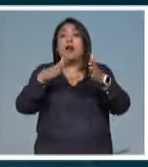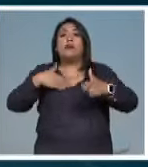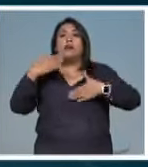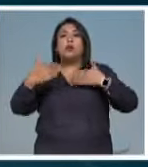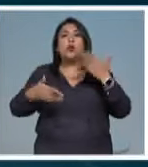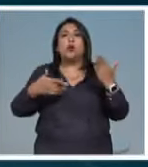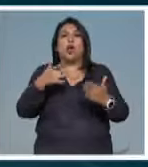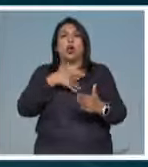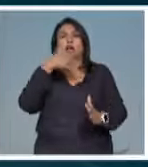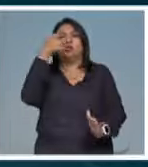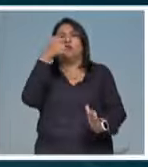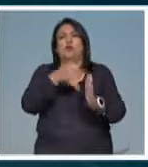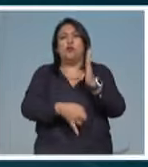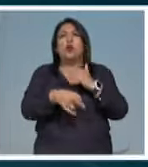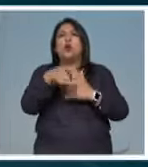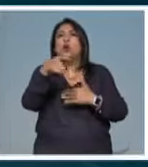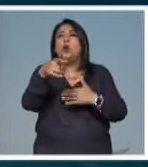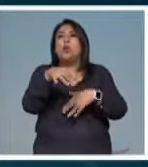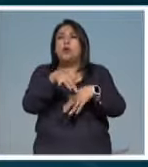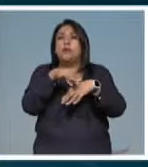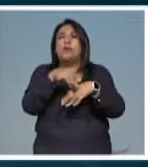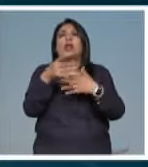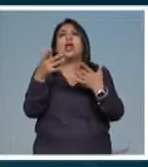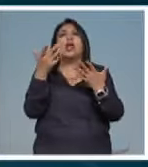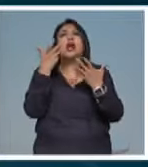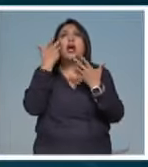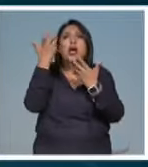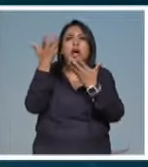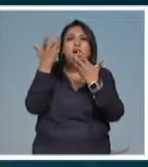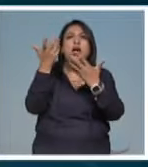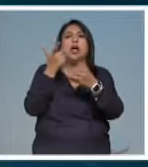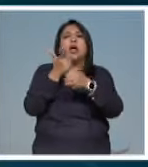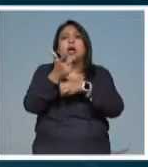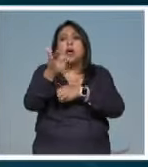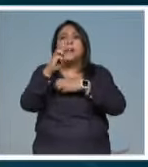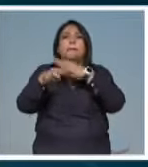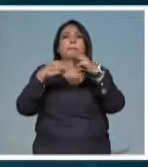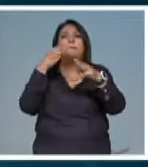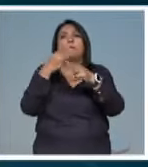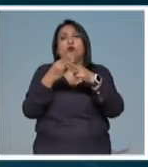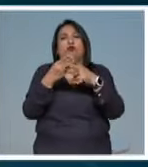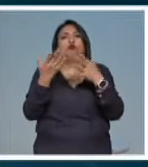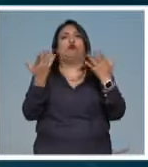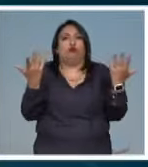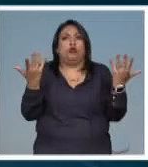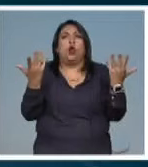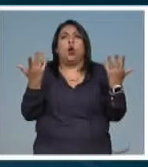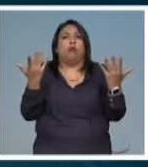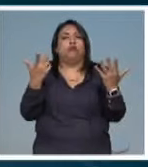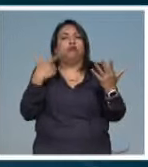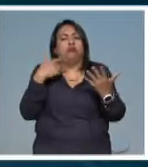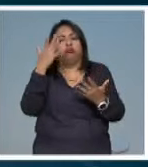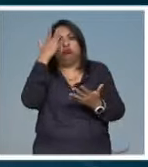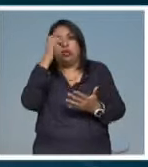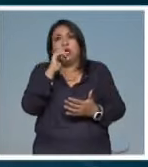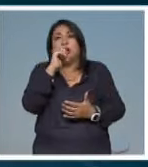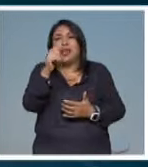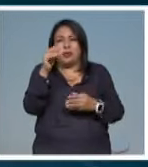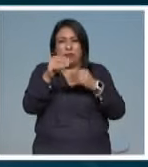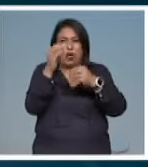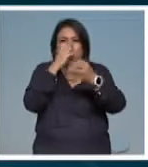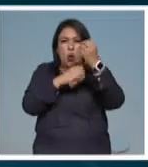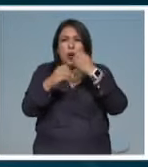fondo del corazón, donde pervive el anhelo de arrojarse al descubrimiento de un mundo totalmente expuesto y desencantado. El montaje trae